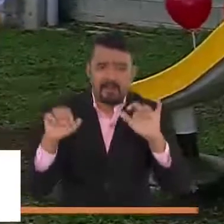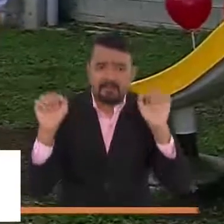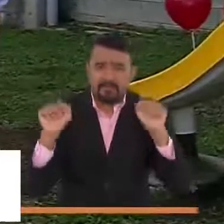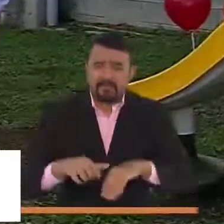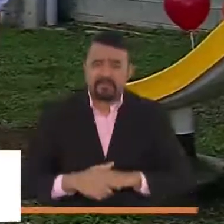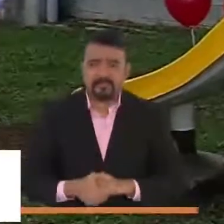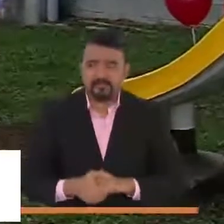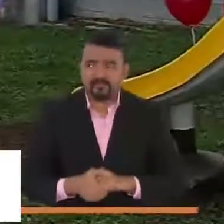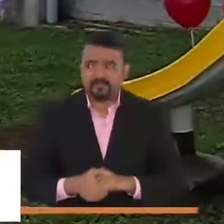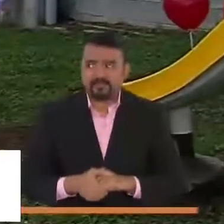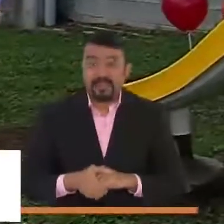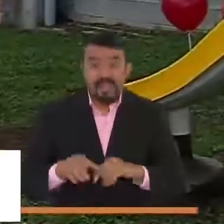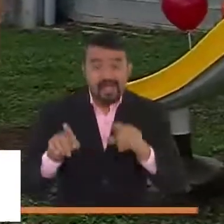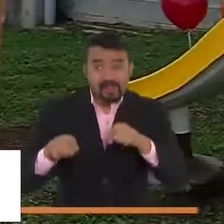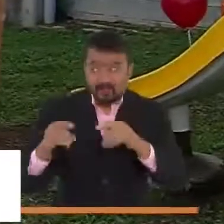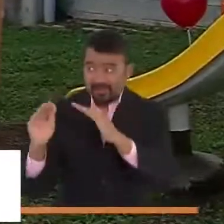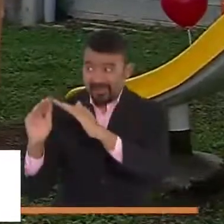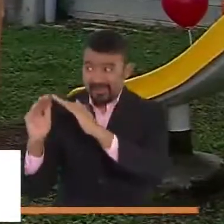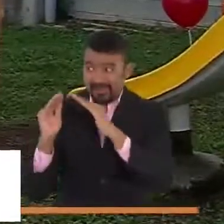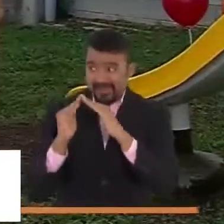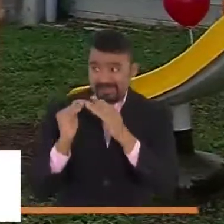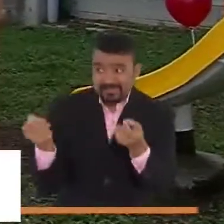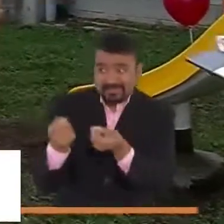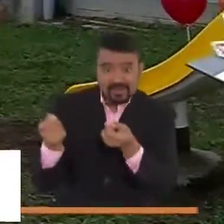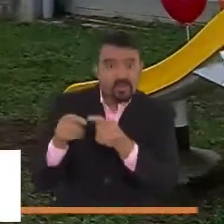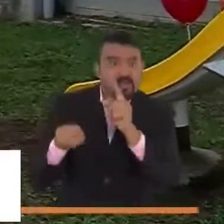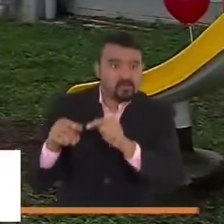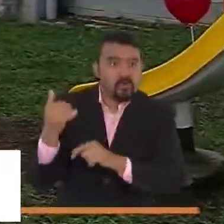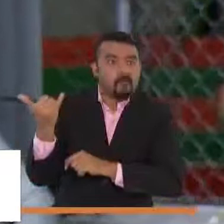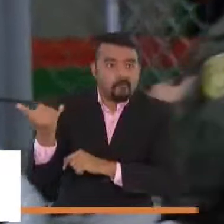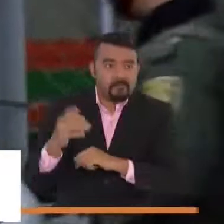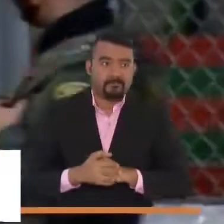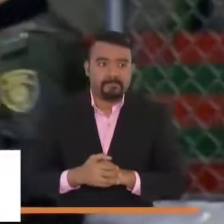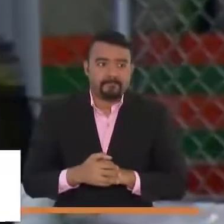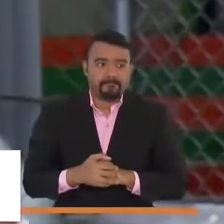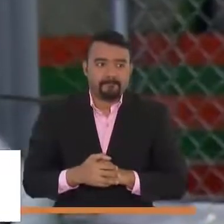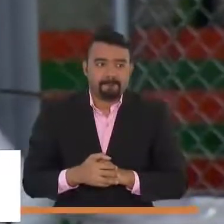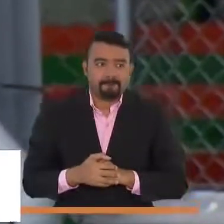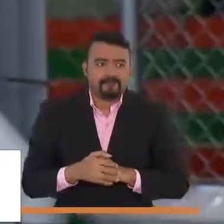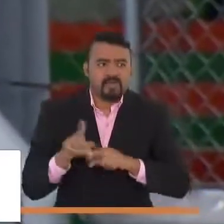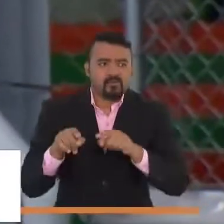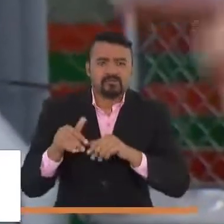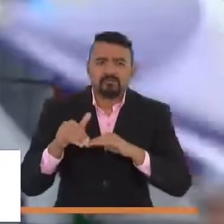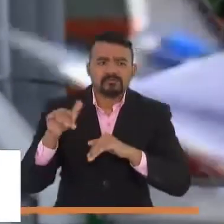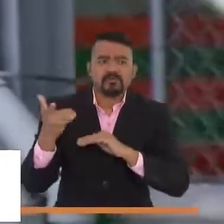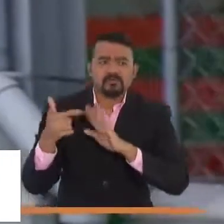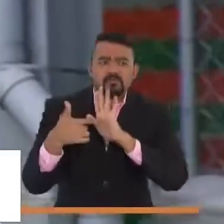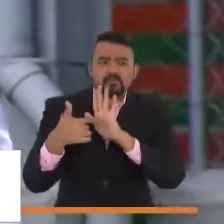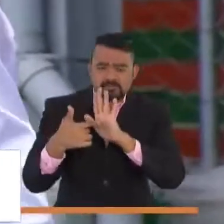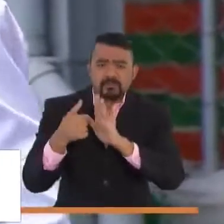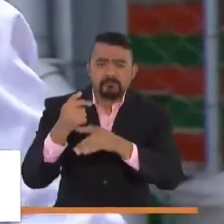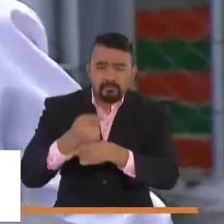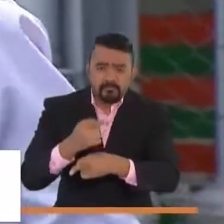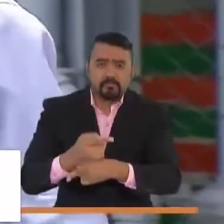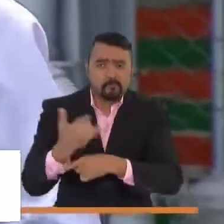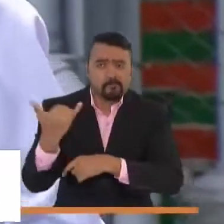Queda al lado de algunas unidades residenciales que posiblemente tienen juegos infantiles al interior en sus zonas comunes, pero